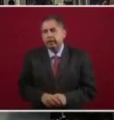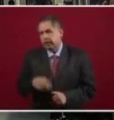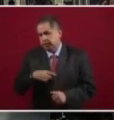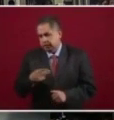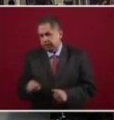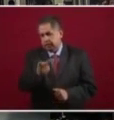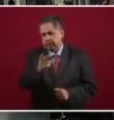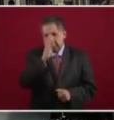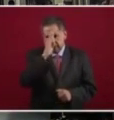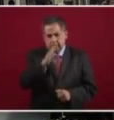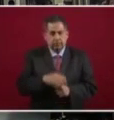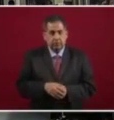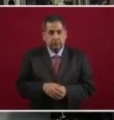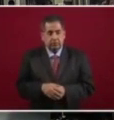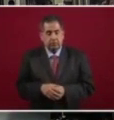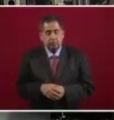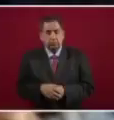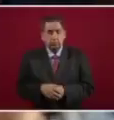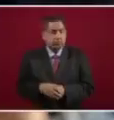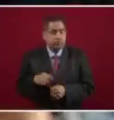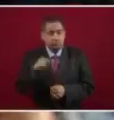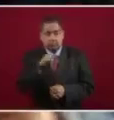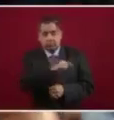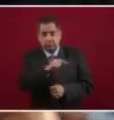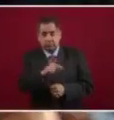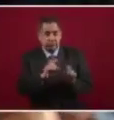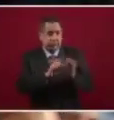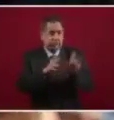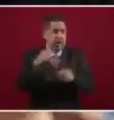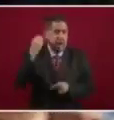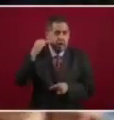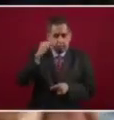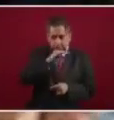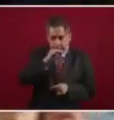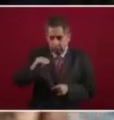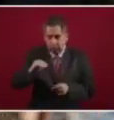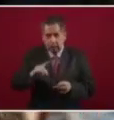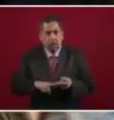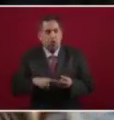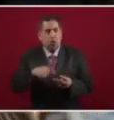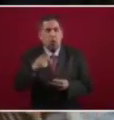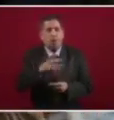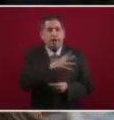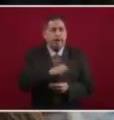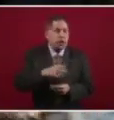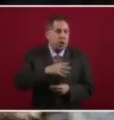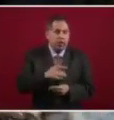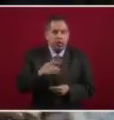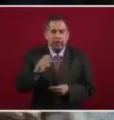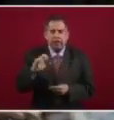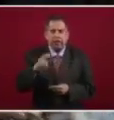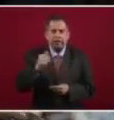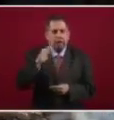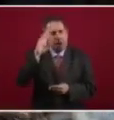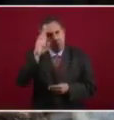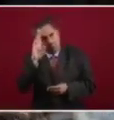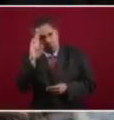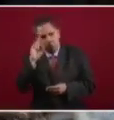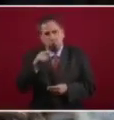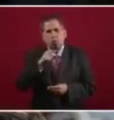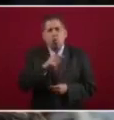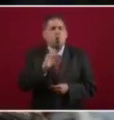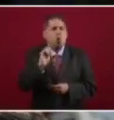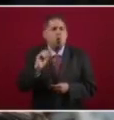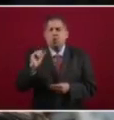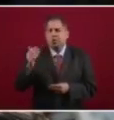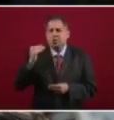sería si estos acontecimientos como el de Michoacán, lo del hijo del Chapo, lo que acaba